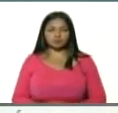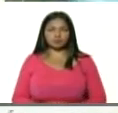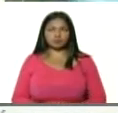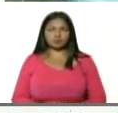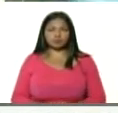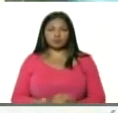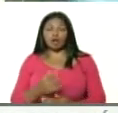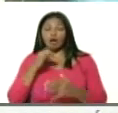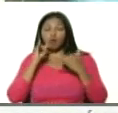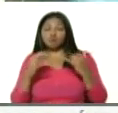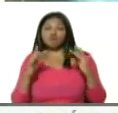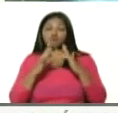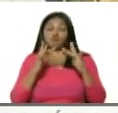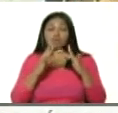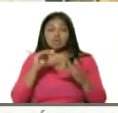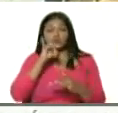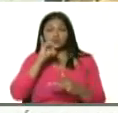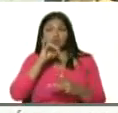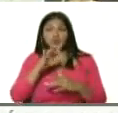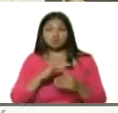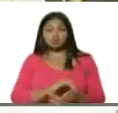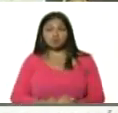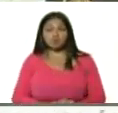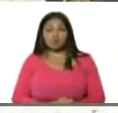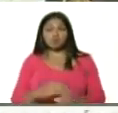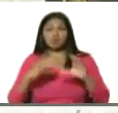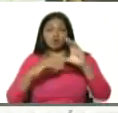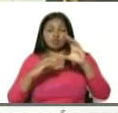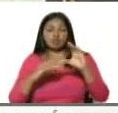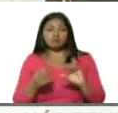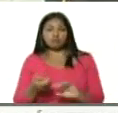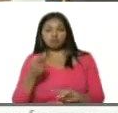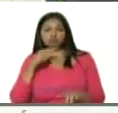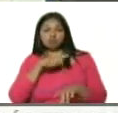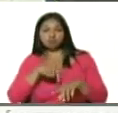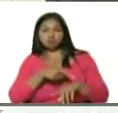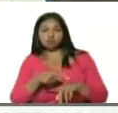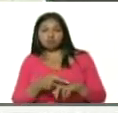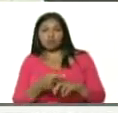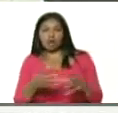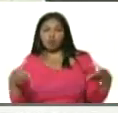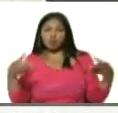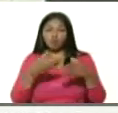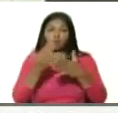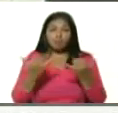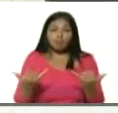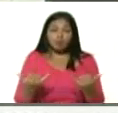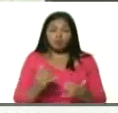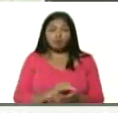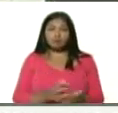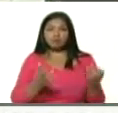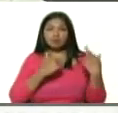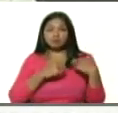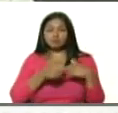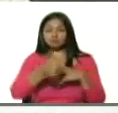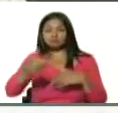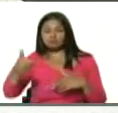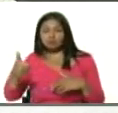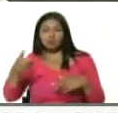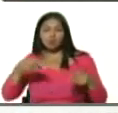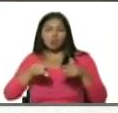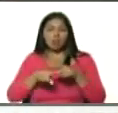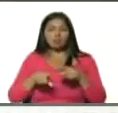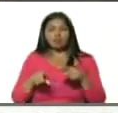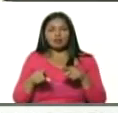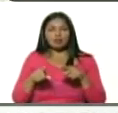Ahora establecemos el contacto informativo desde Conatel. Hace pocos minutos se llevó a cabo una reunión con los representantes de las teleoperadoras